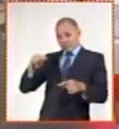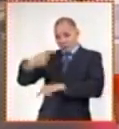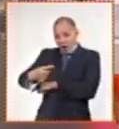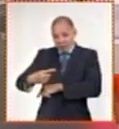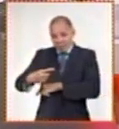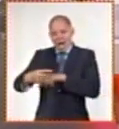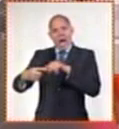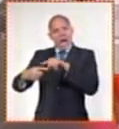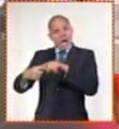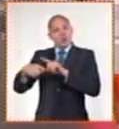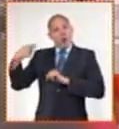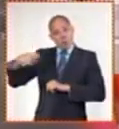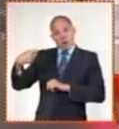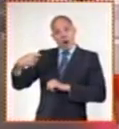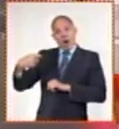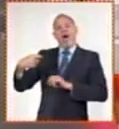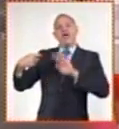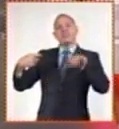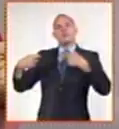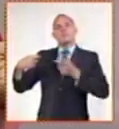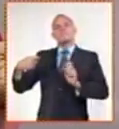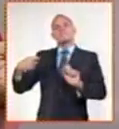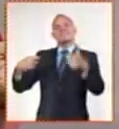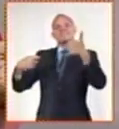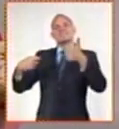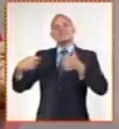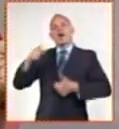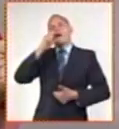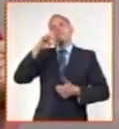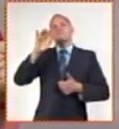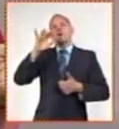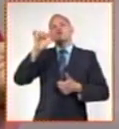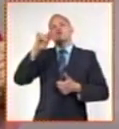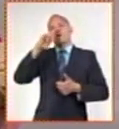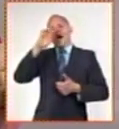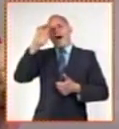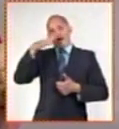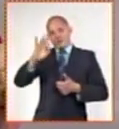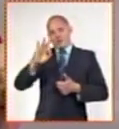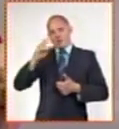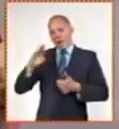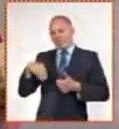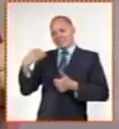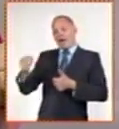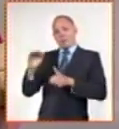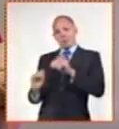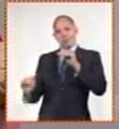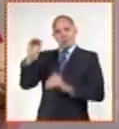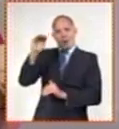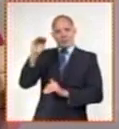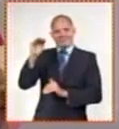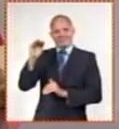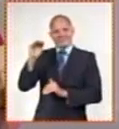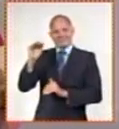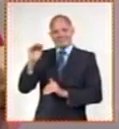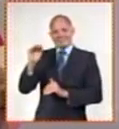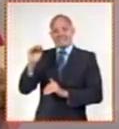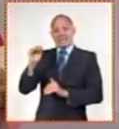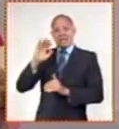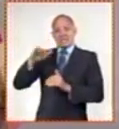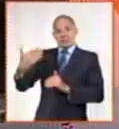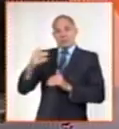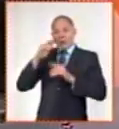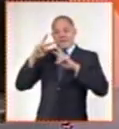una especie de favores pagados. Y era un hombre que tenía cuántas causas pendientes no tenía Sergio